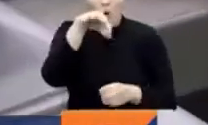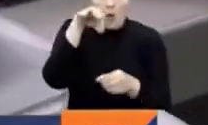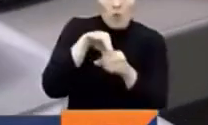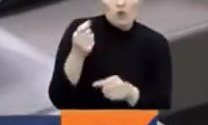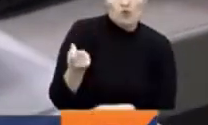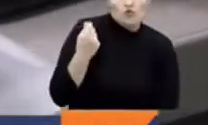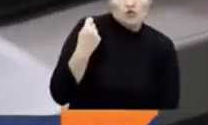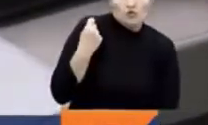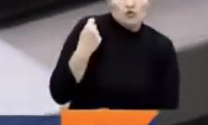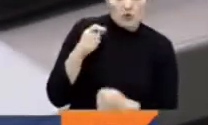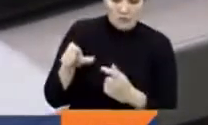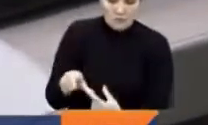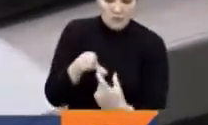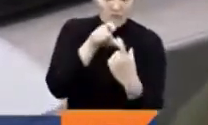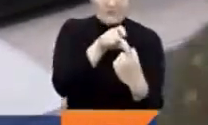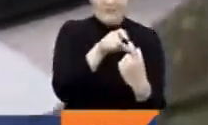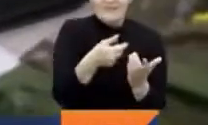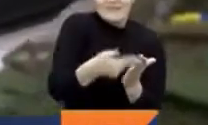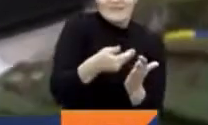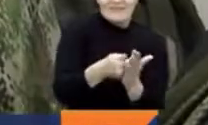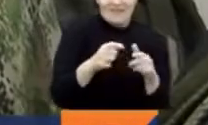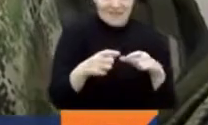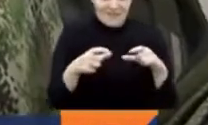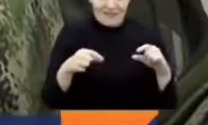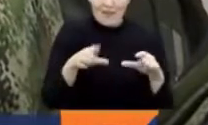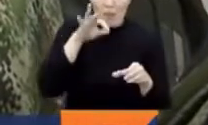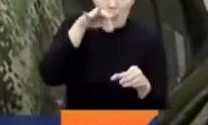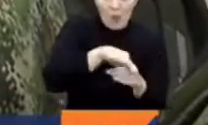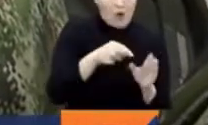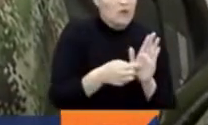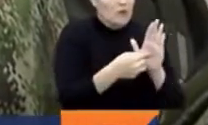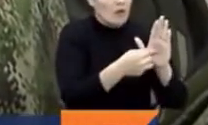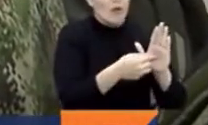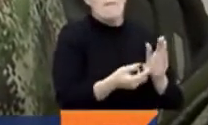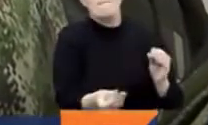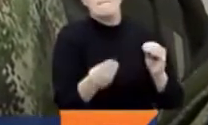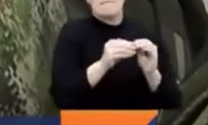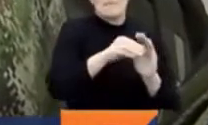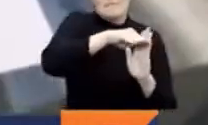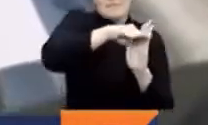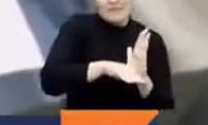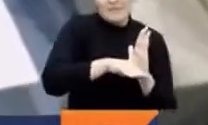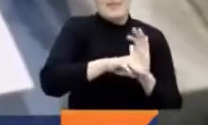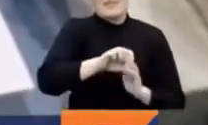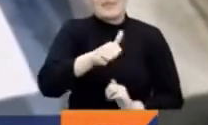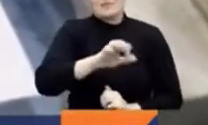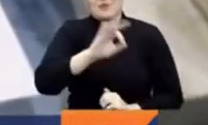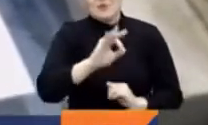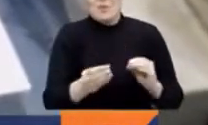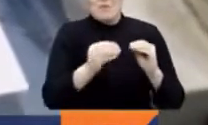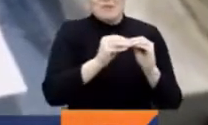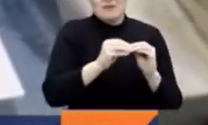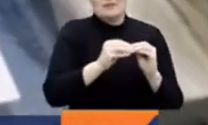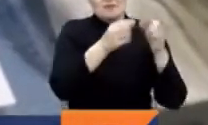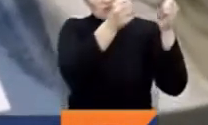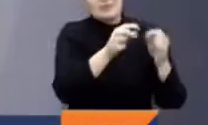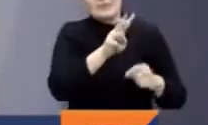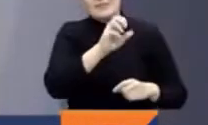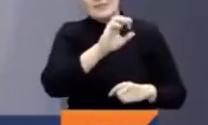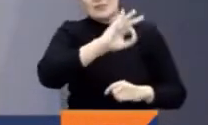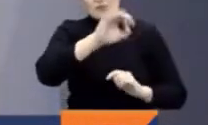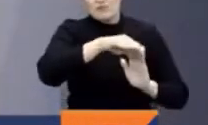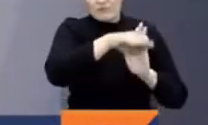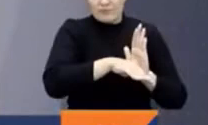y presenten su certificado electoral, habrá un descuento adicional de 10% en el pago del trámite inicial o expedición de duplicados.